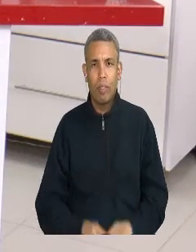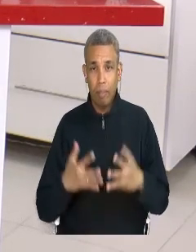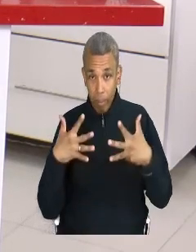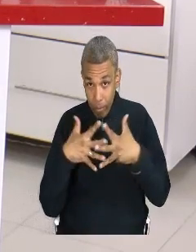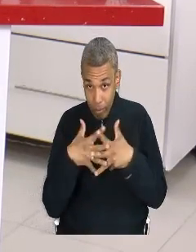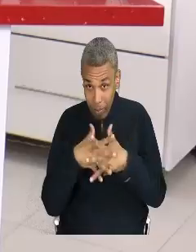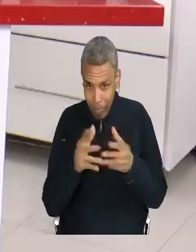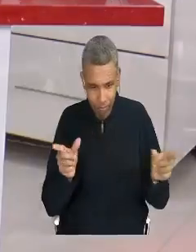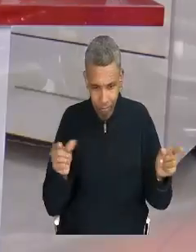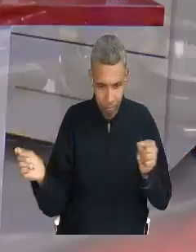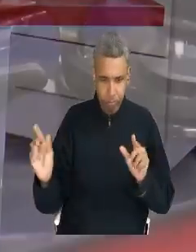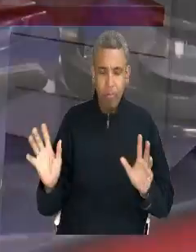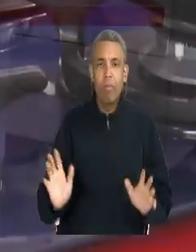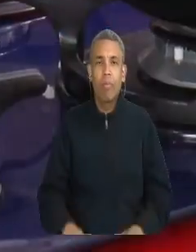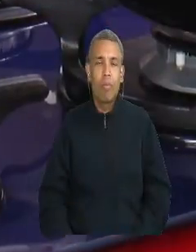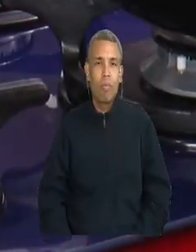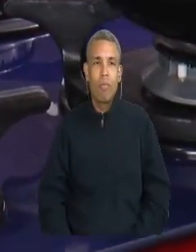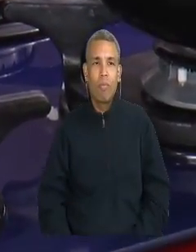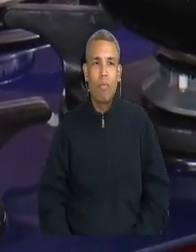arroz terminado.